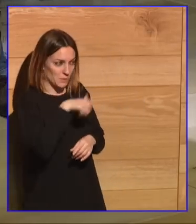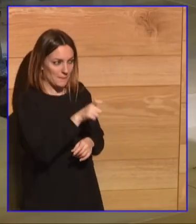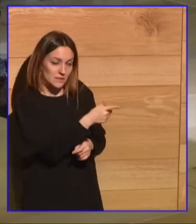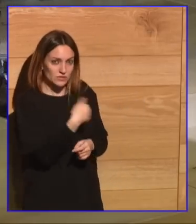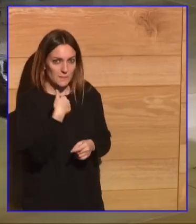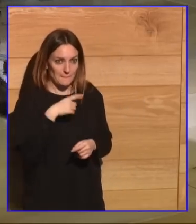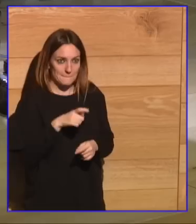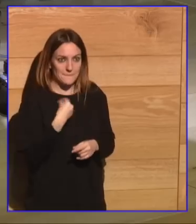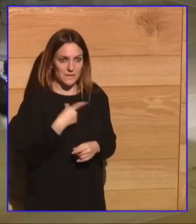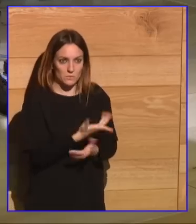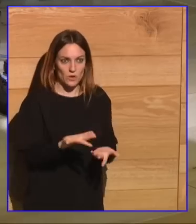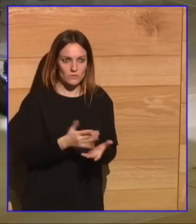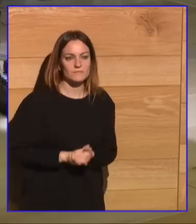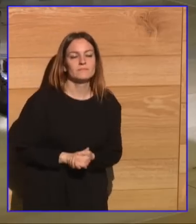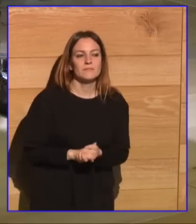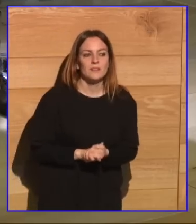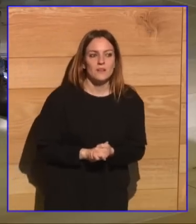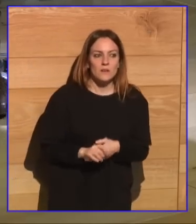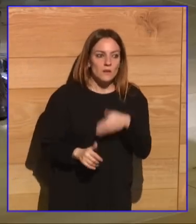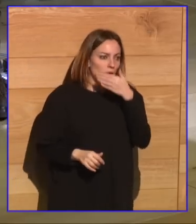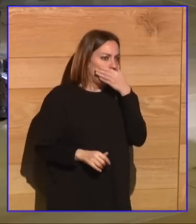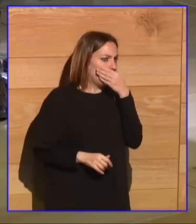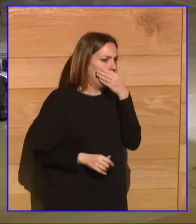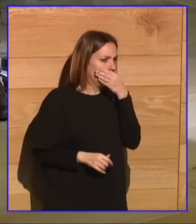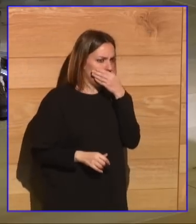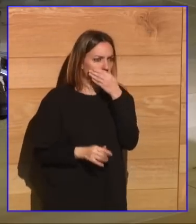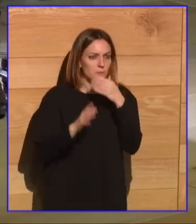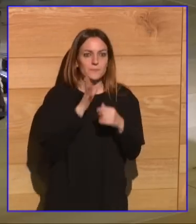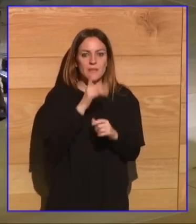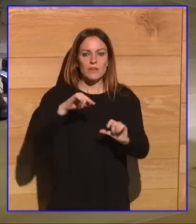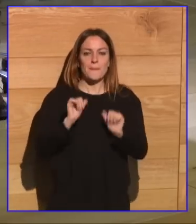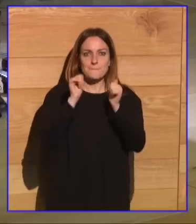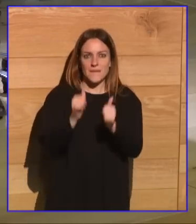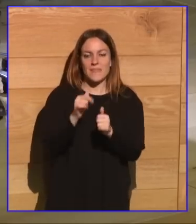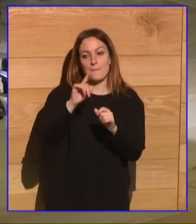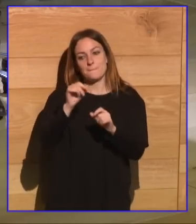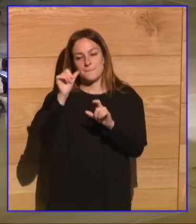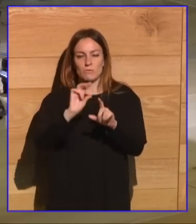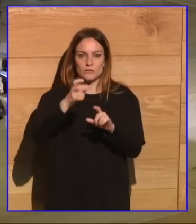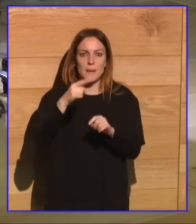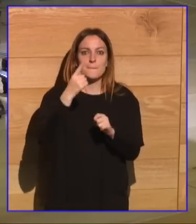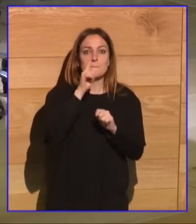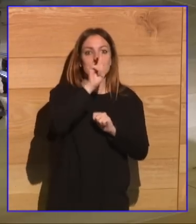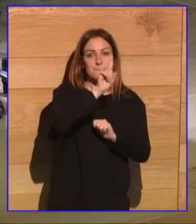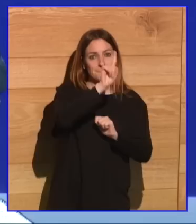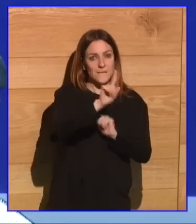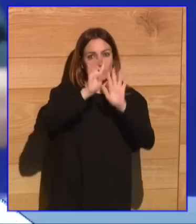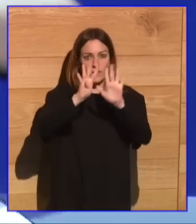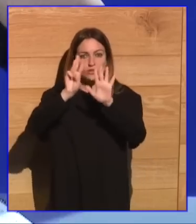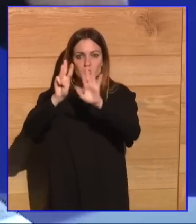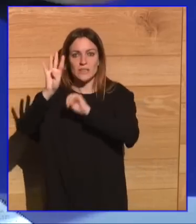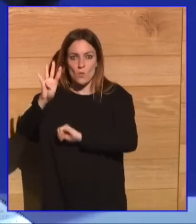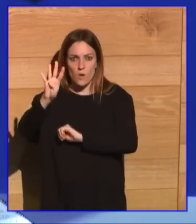yo soy el de Wall. El de Wall. Vamos a la siguiente, 1984, solo 2 años después de acabar el